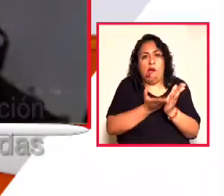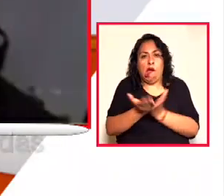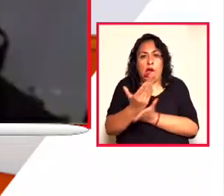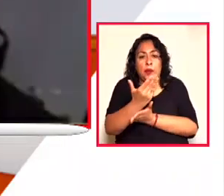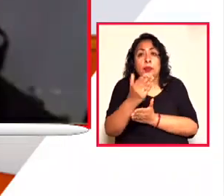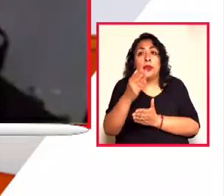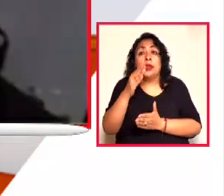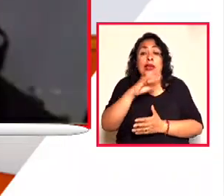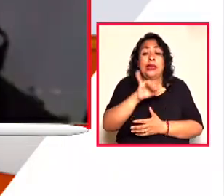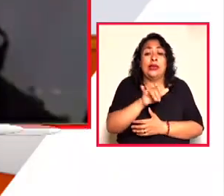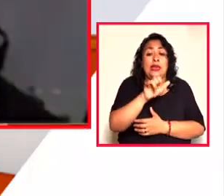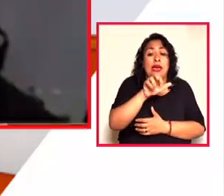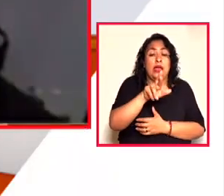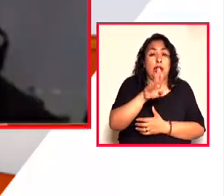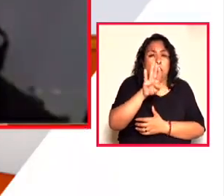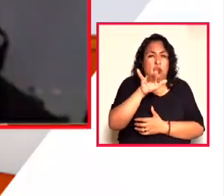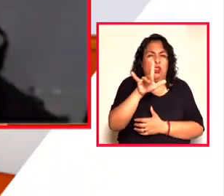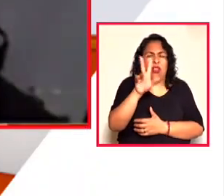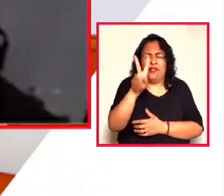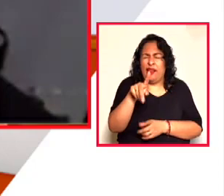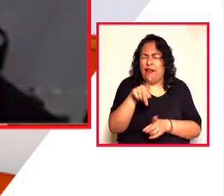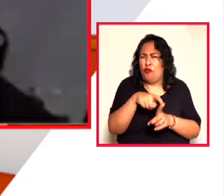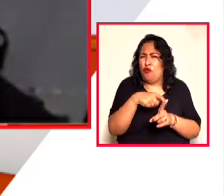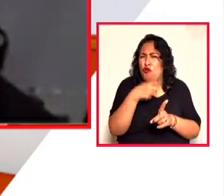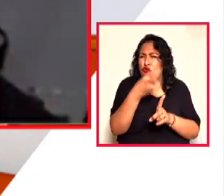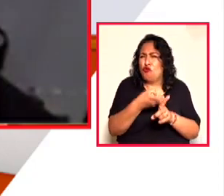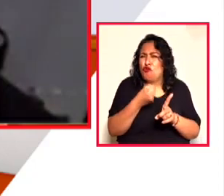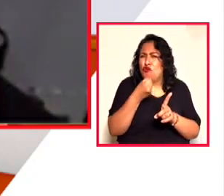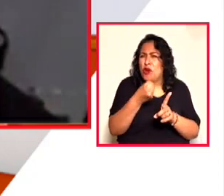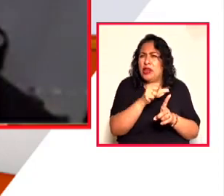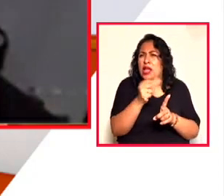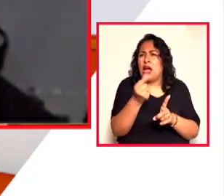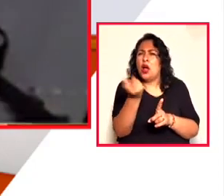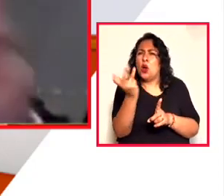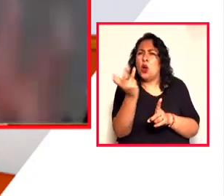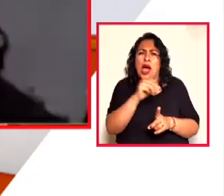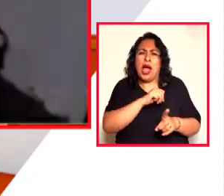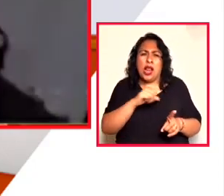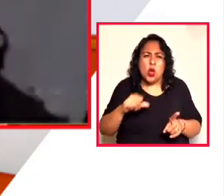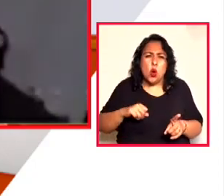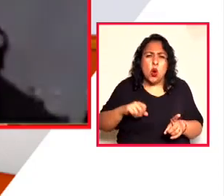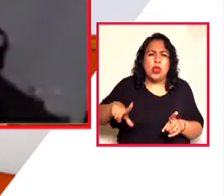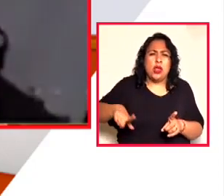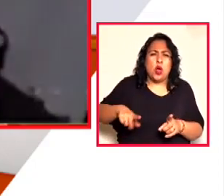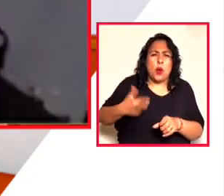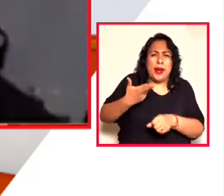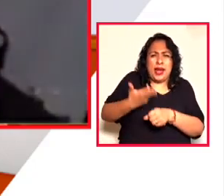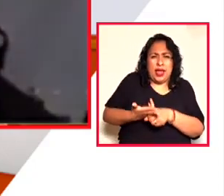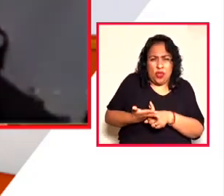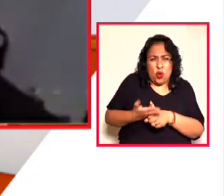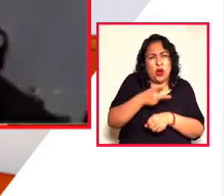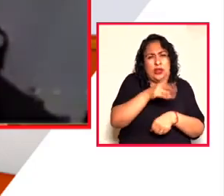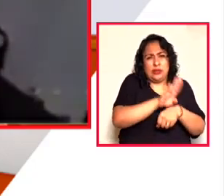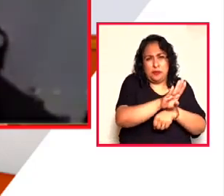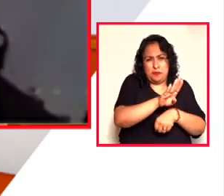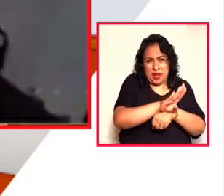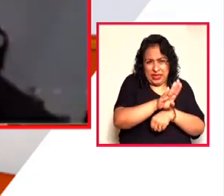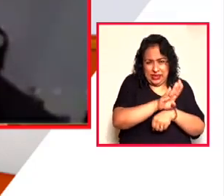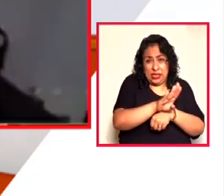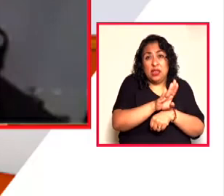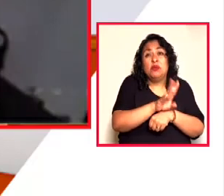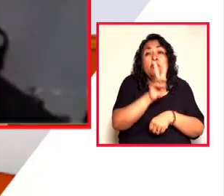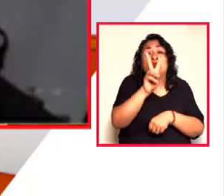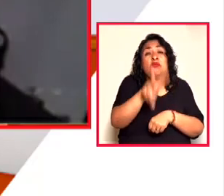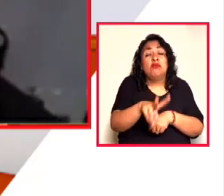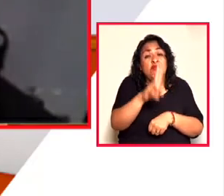Bolsonaro ha criticado duramente a algunos alcaldes y gobernadores de las regiones en Brasil por la restricción